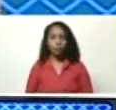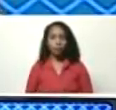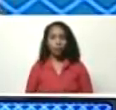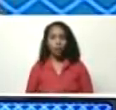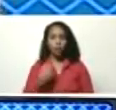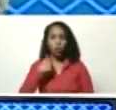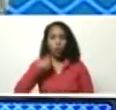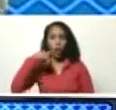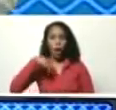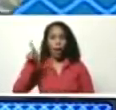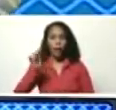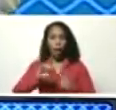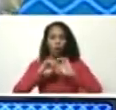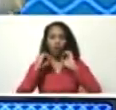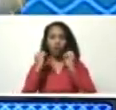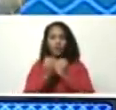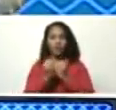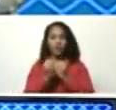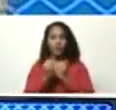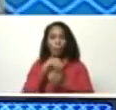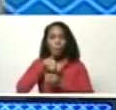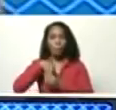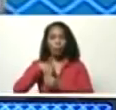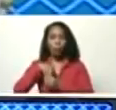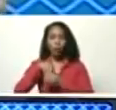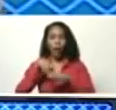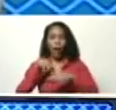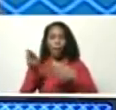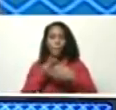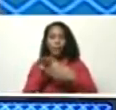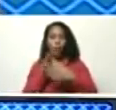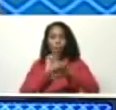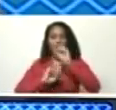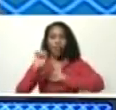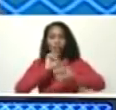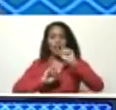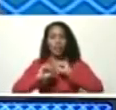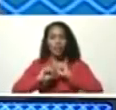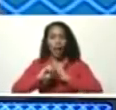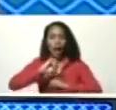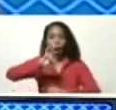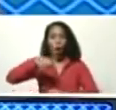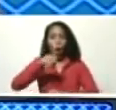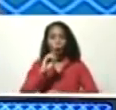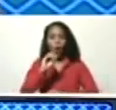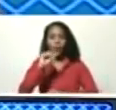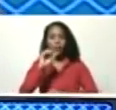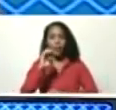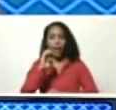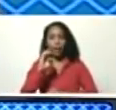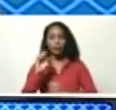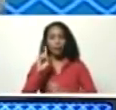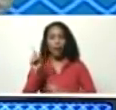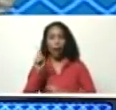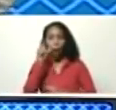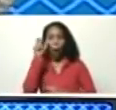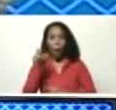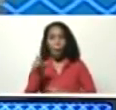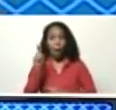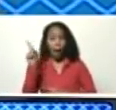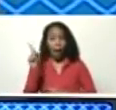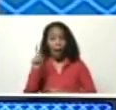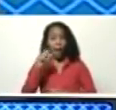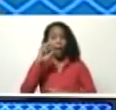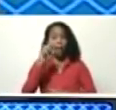estaba yo en el despacho del ministro de Defensa, José Vicente Rangel, en el momento que José